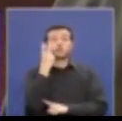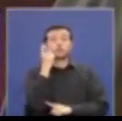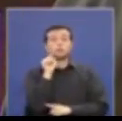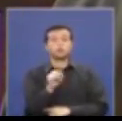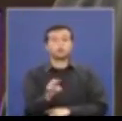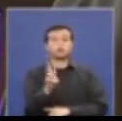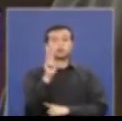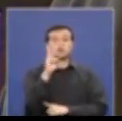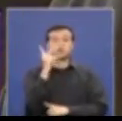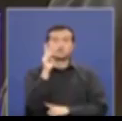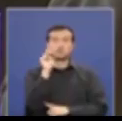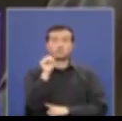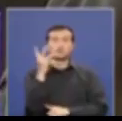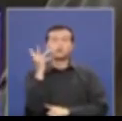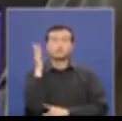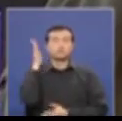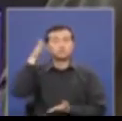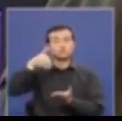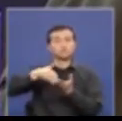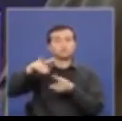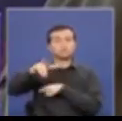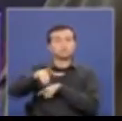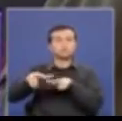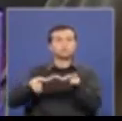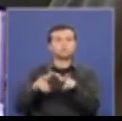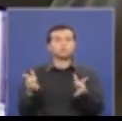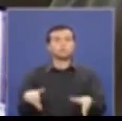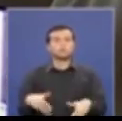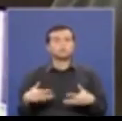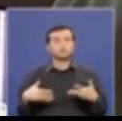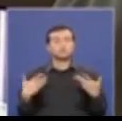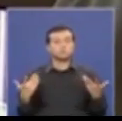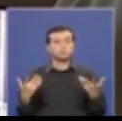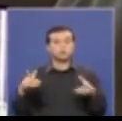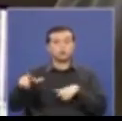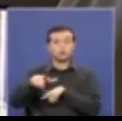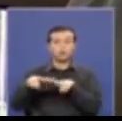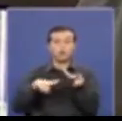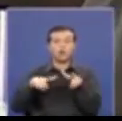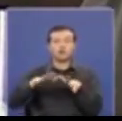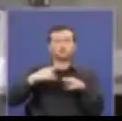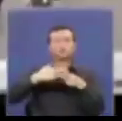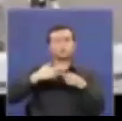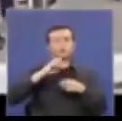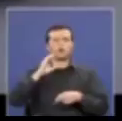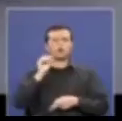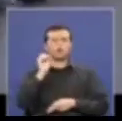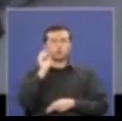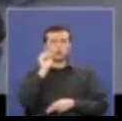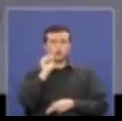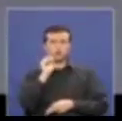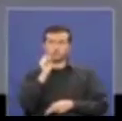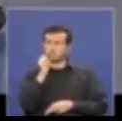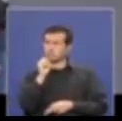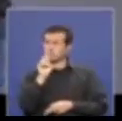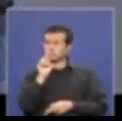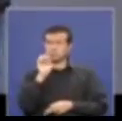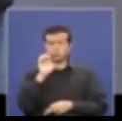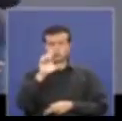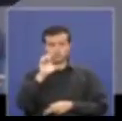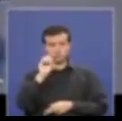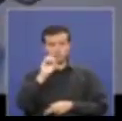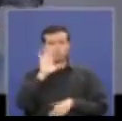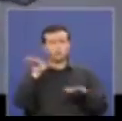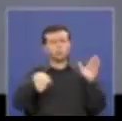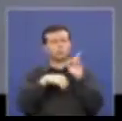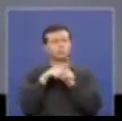kilómetros. Fuimos hasta el sector del Consuelo, ¿no? De la parroquia Tufiño. donde nos esperaba